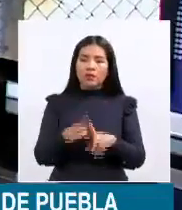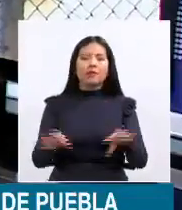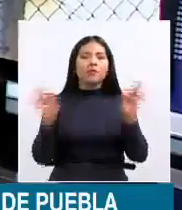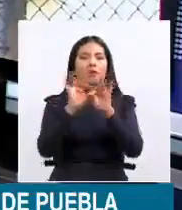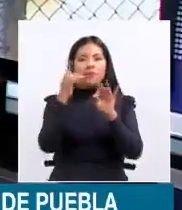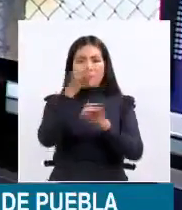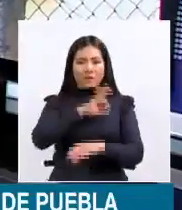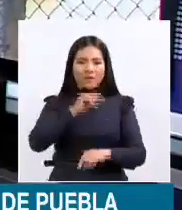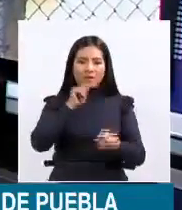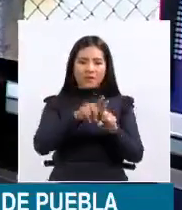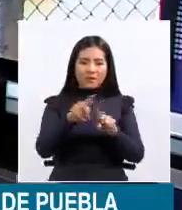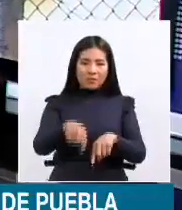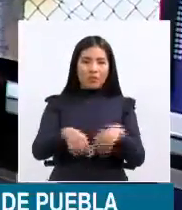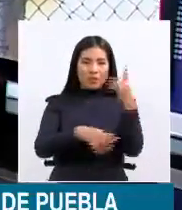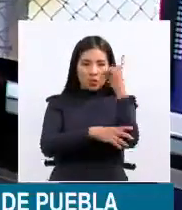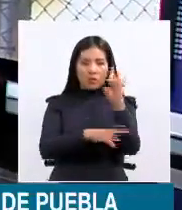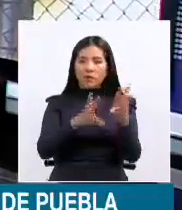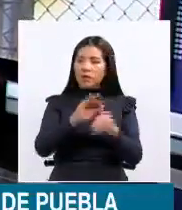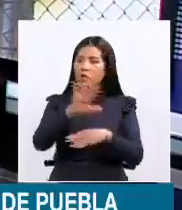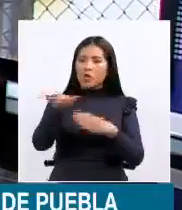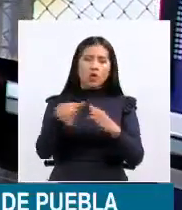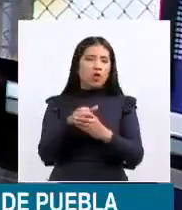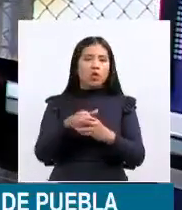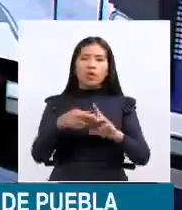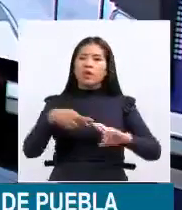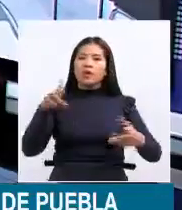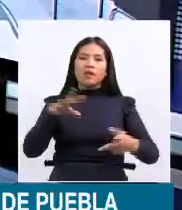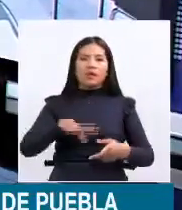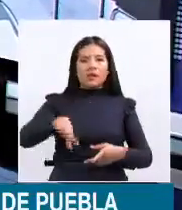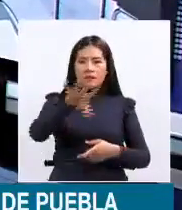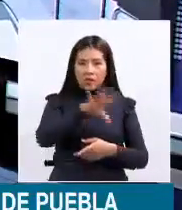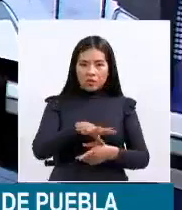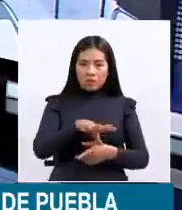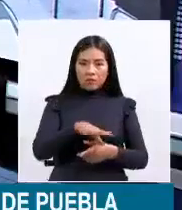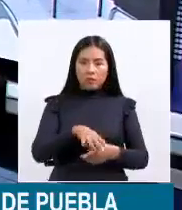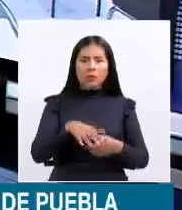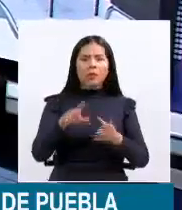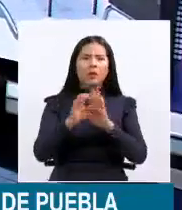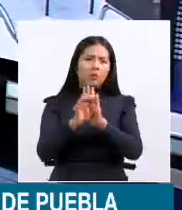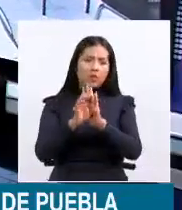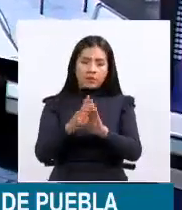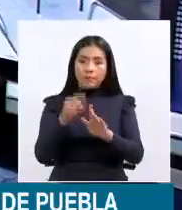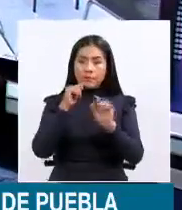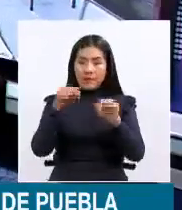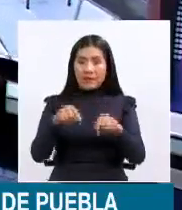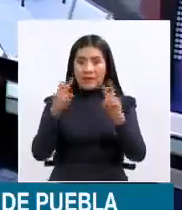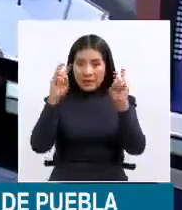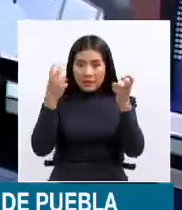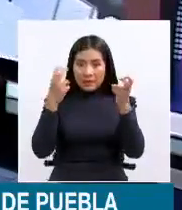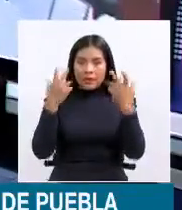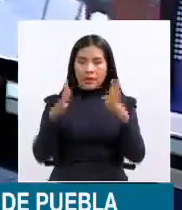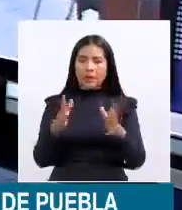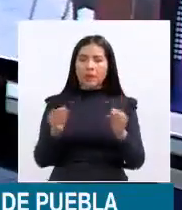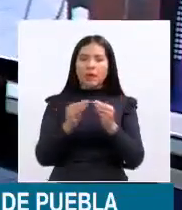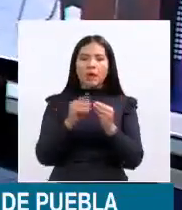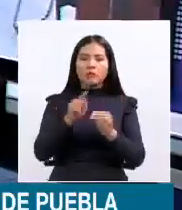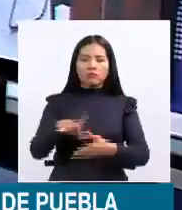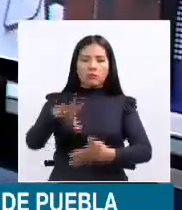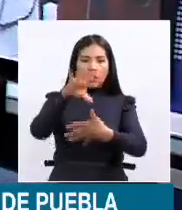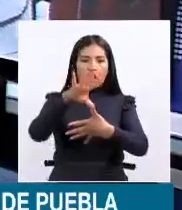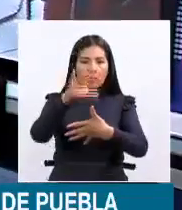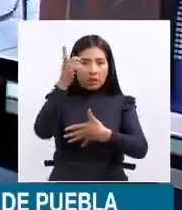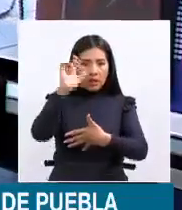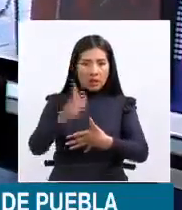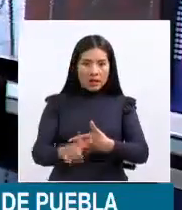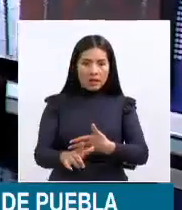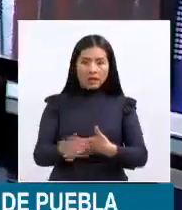para Bolivia sino para toda la región y digamos para esta en un devenir de América Latina donde ya